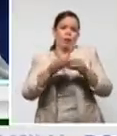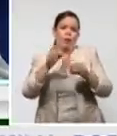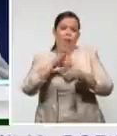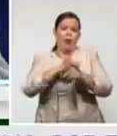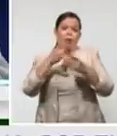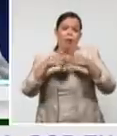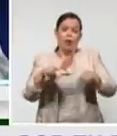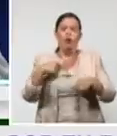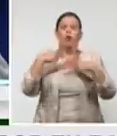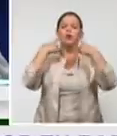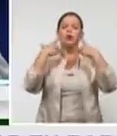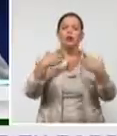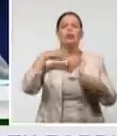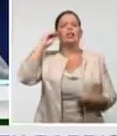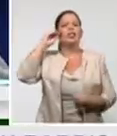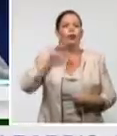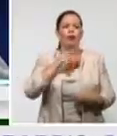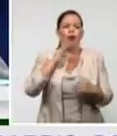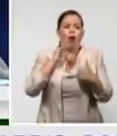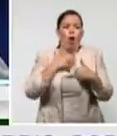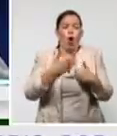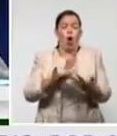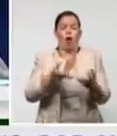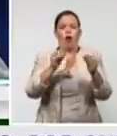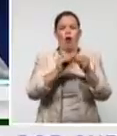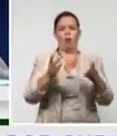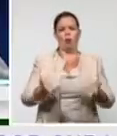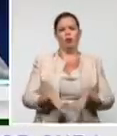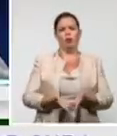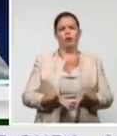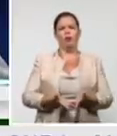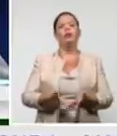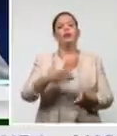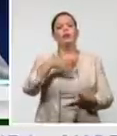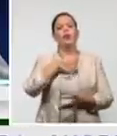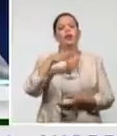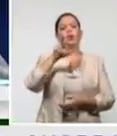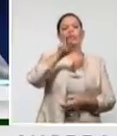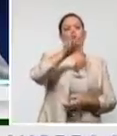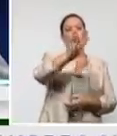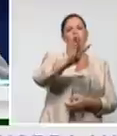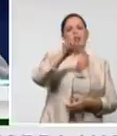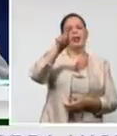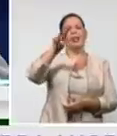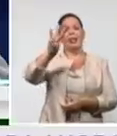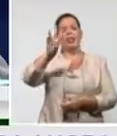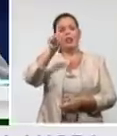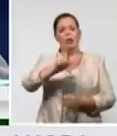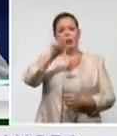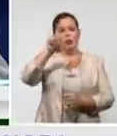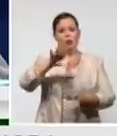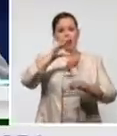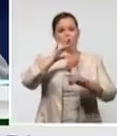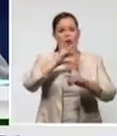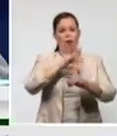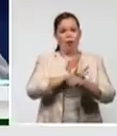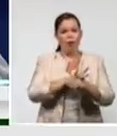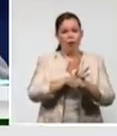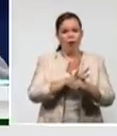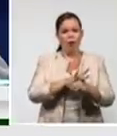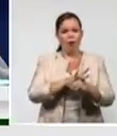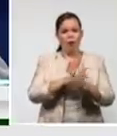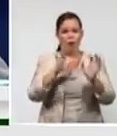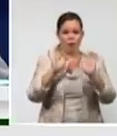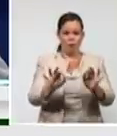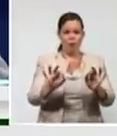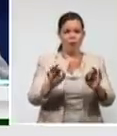enfermedad. Con estos 9 se acumulan 213 personas y ayer no tuvimos ningún caso con fuente de infección en